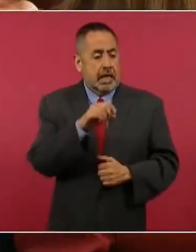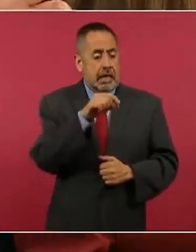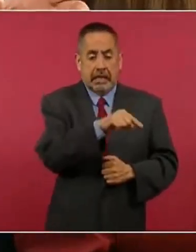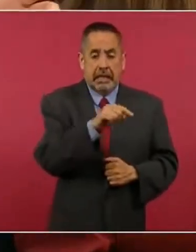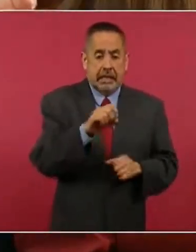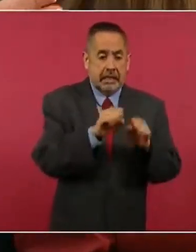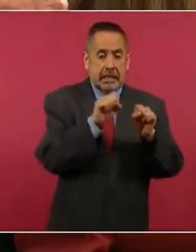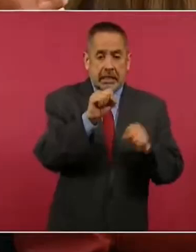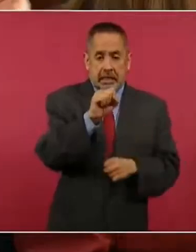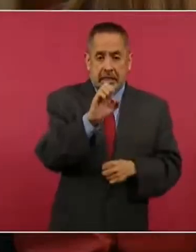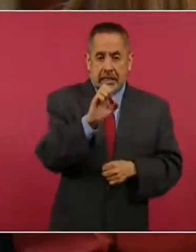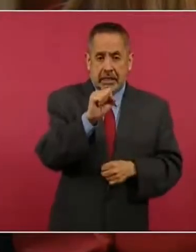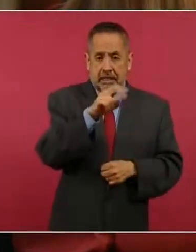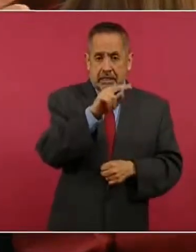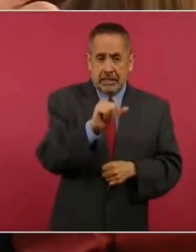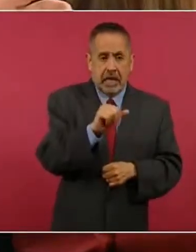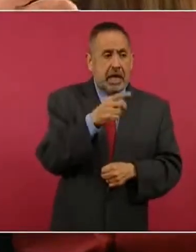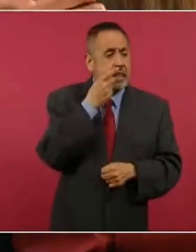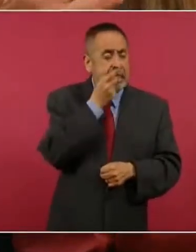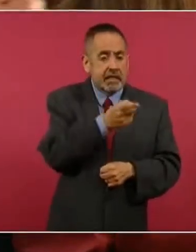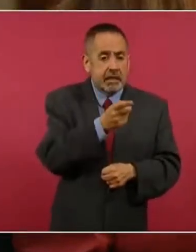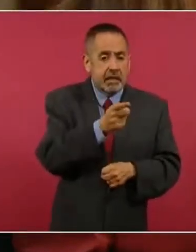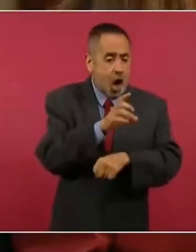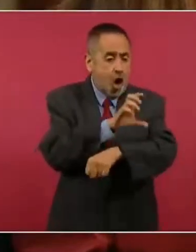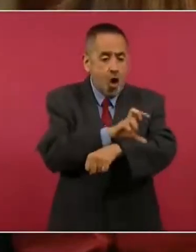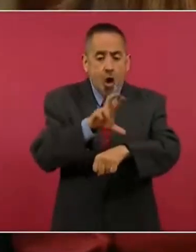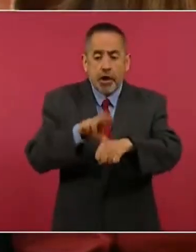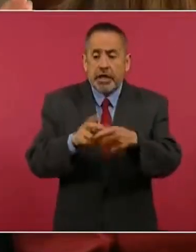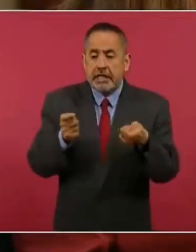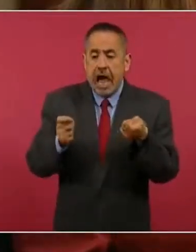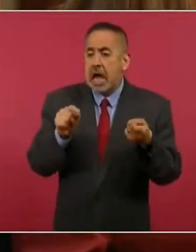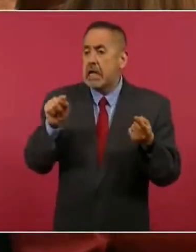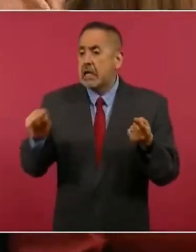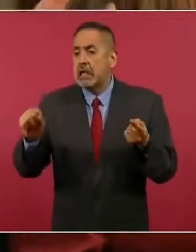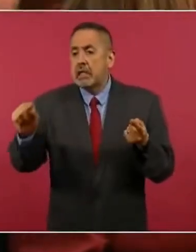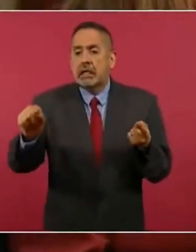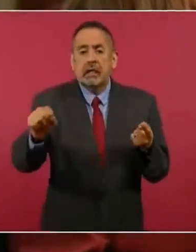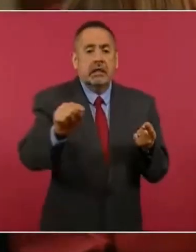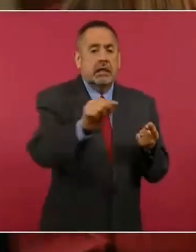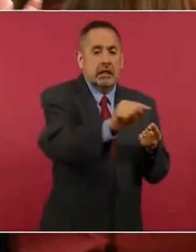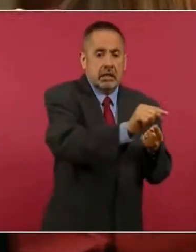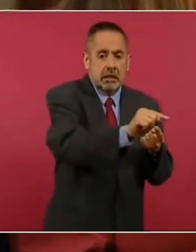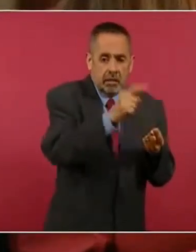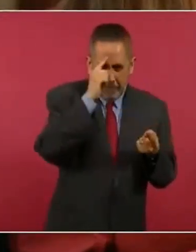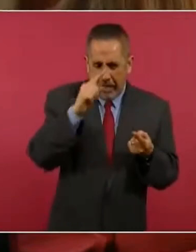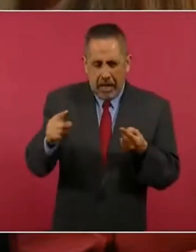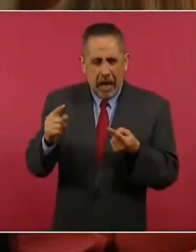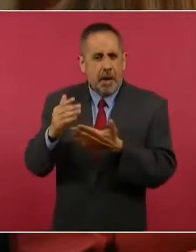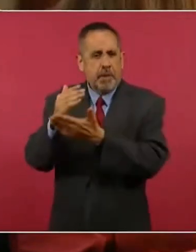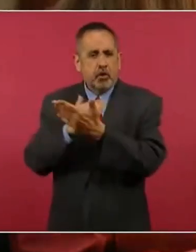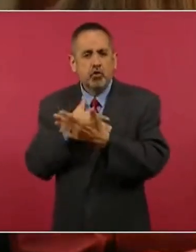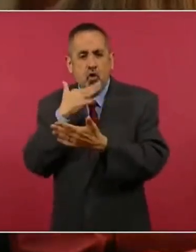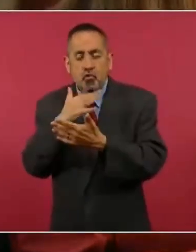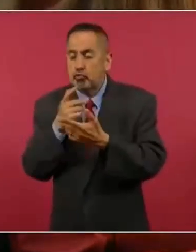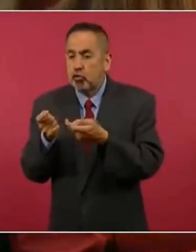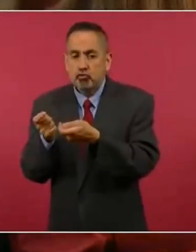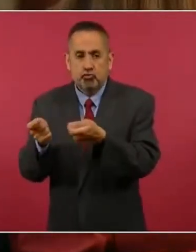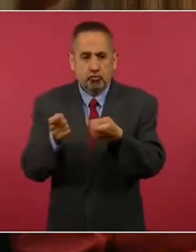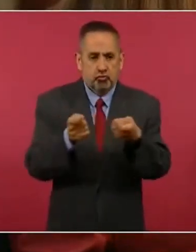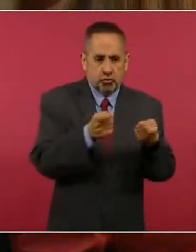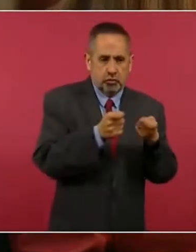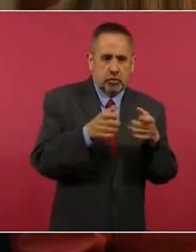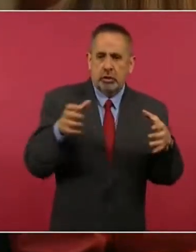lo que plantea es la coordinación entre todas las instancias que tienen que ver con transparencia y lucha a la corrupción para